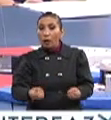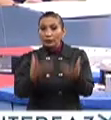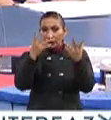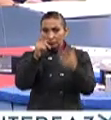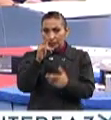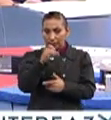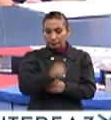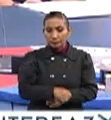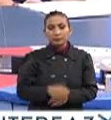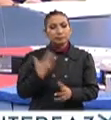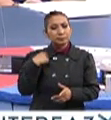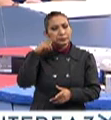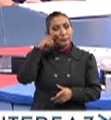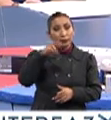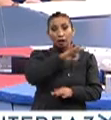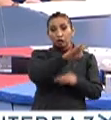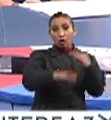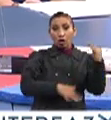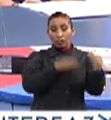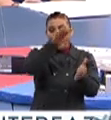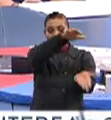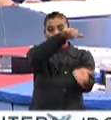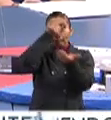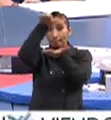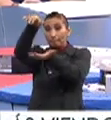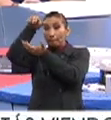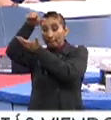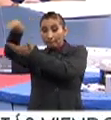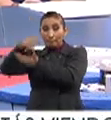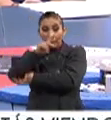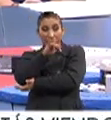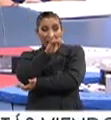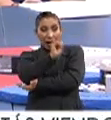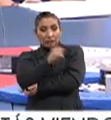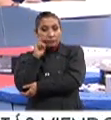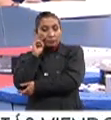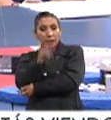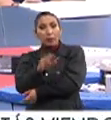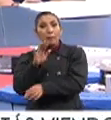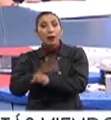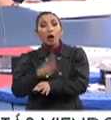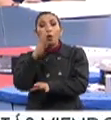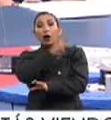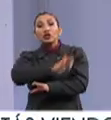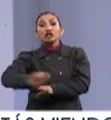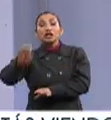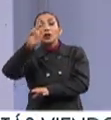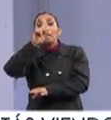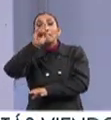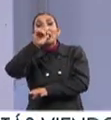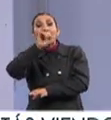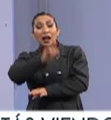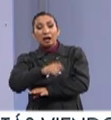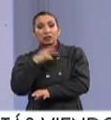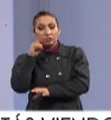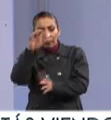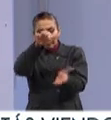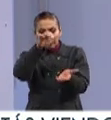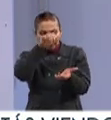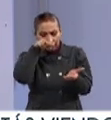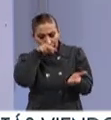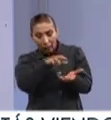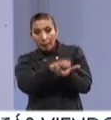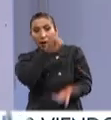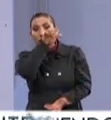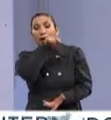cantidad. Como pueden ver, en toda la recolección que nosotros hicimos, encontramos más de 400 pilas que recolectamos,